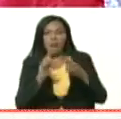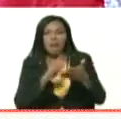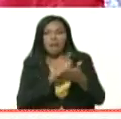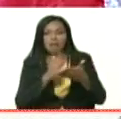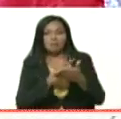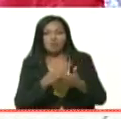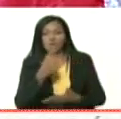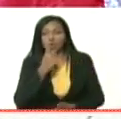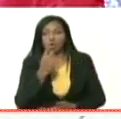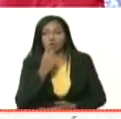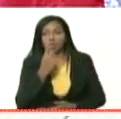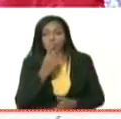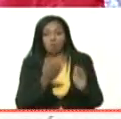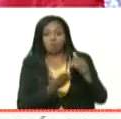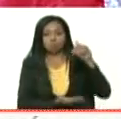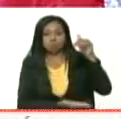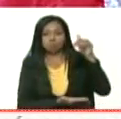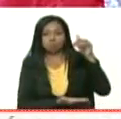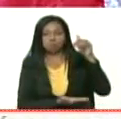rojo, gigante.